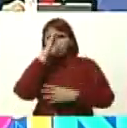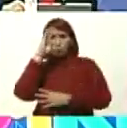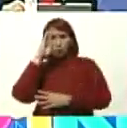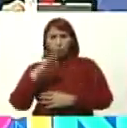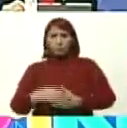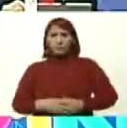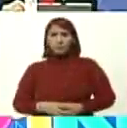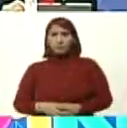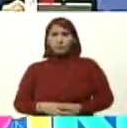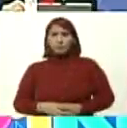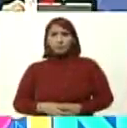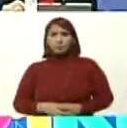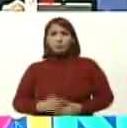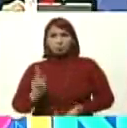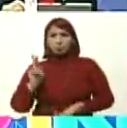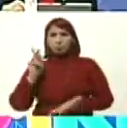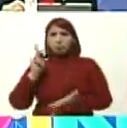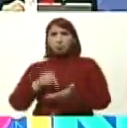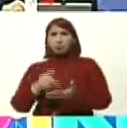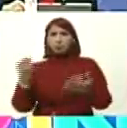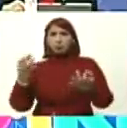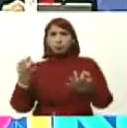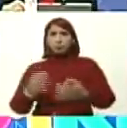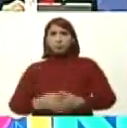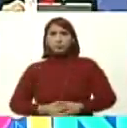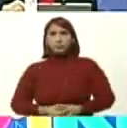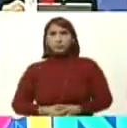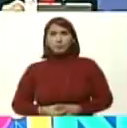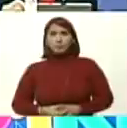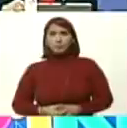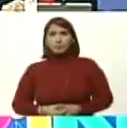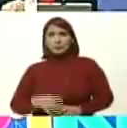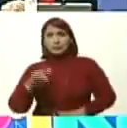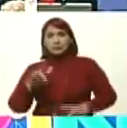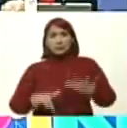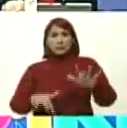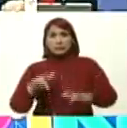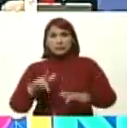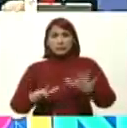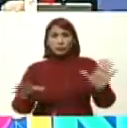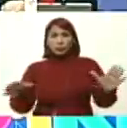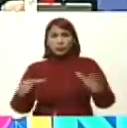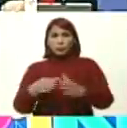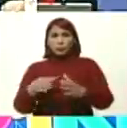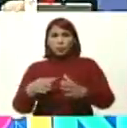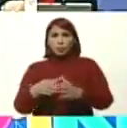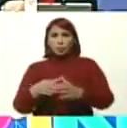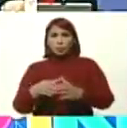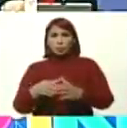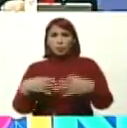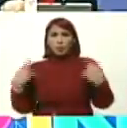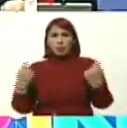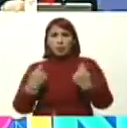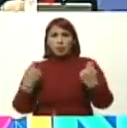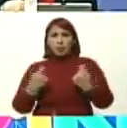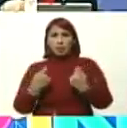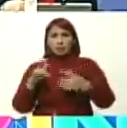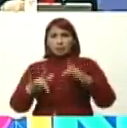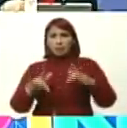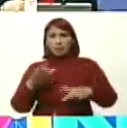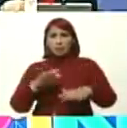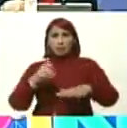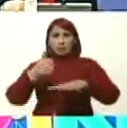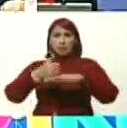Rondón, presente. La secretaria del comando de campaña, la secretaria general, además,